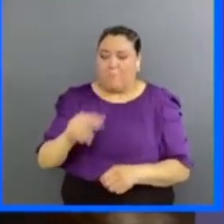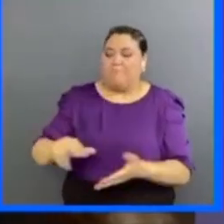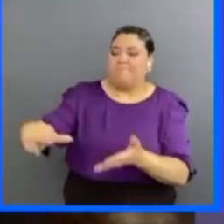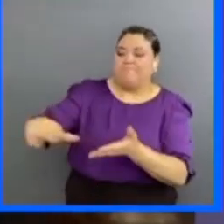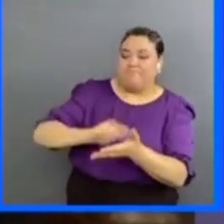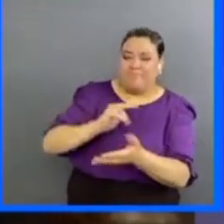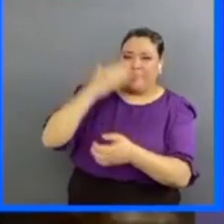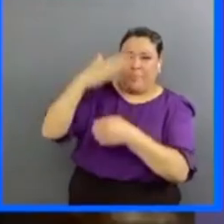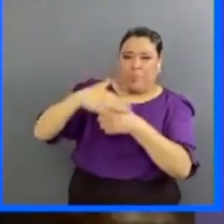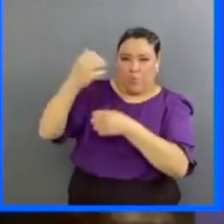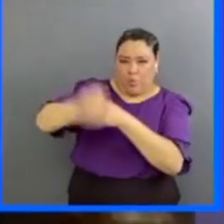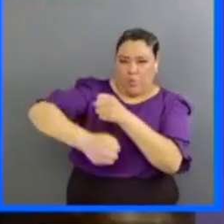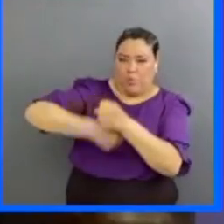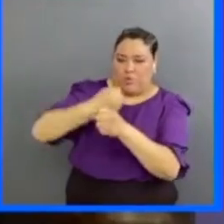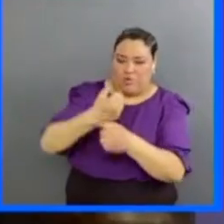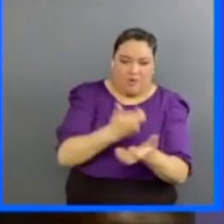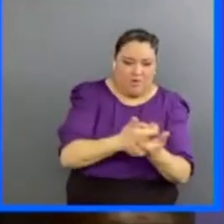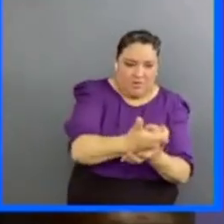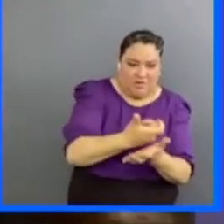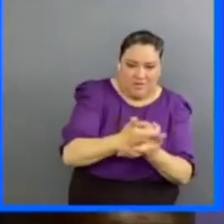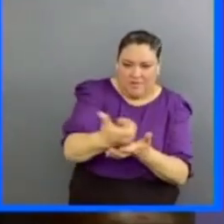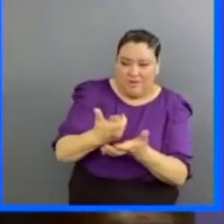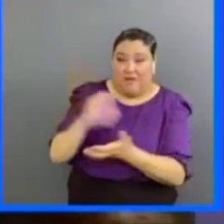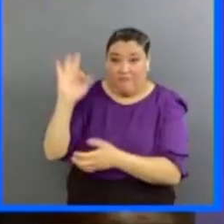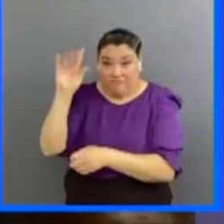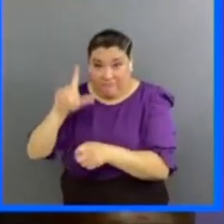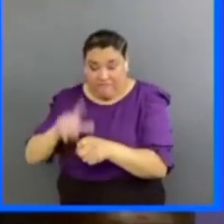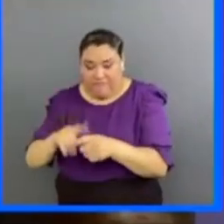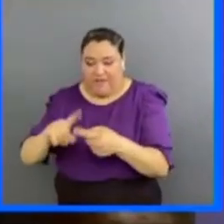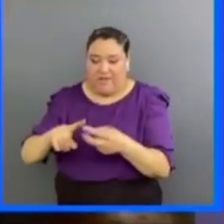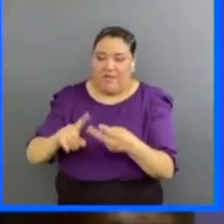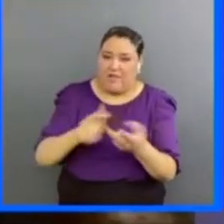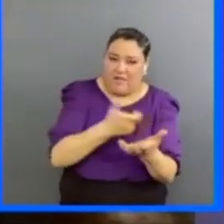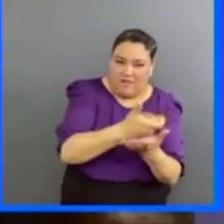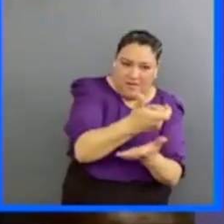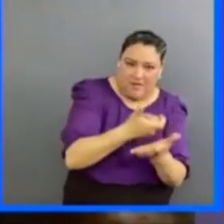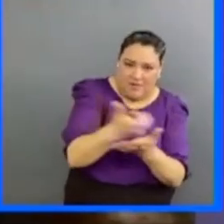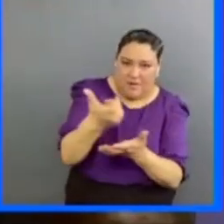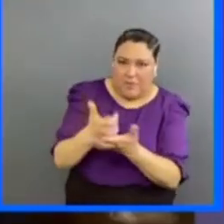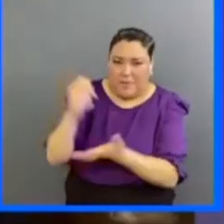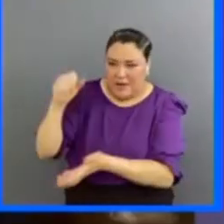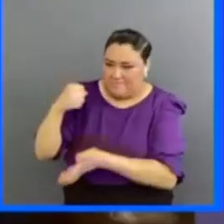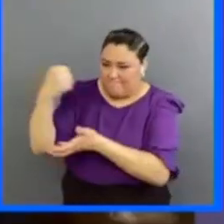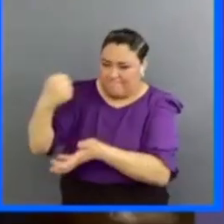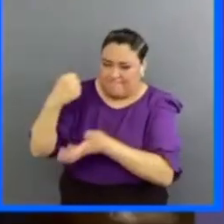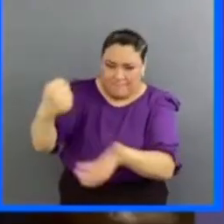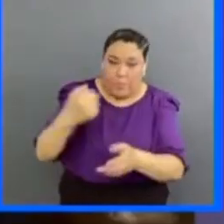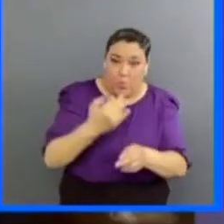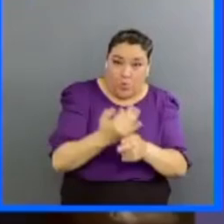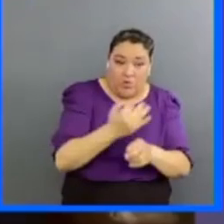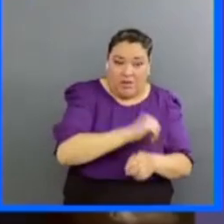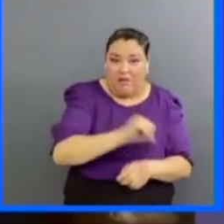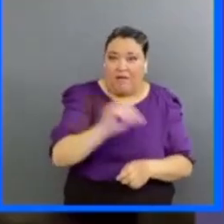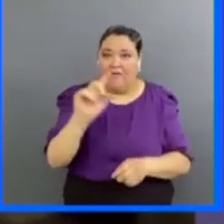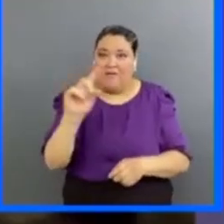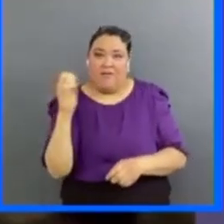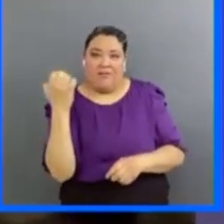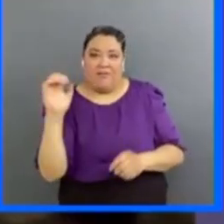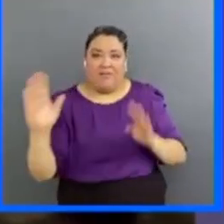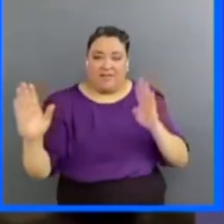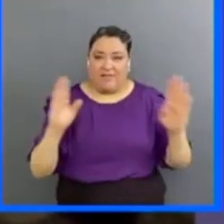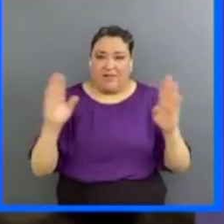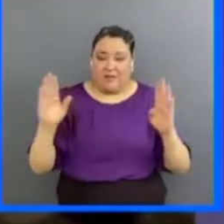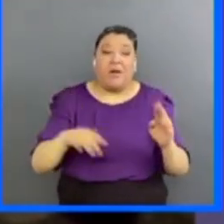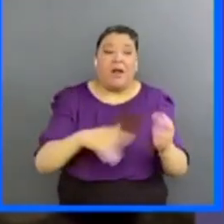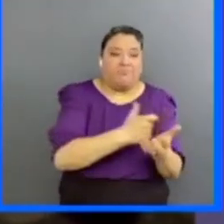incluye financiamiento para agencias federales y extensiones temporales de fondos hasta el 30 de enero próximo, para brindar